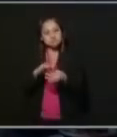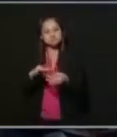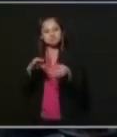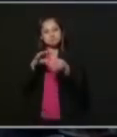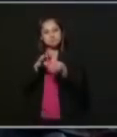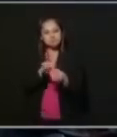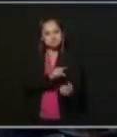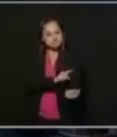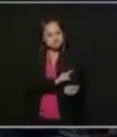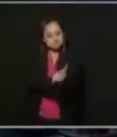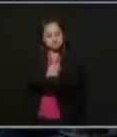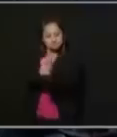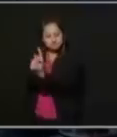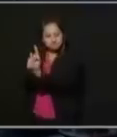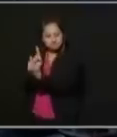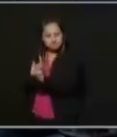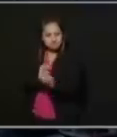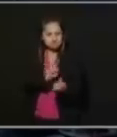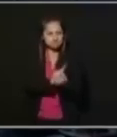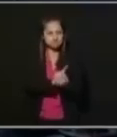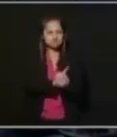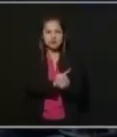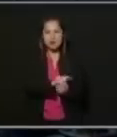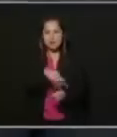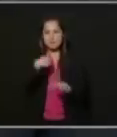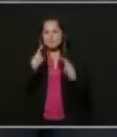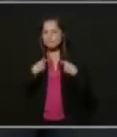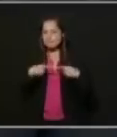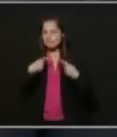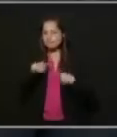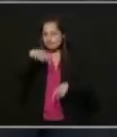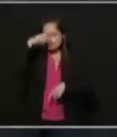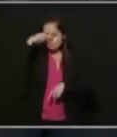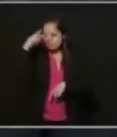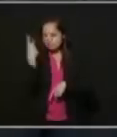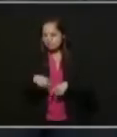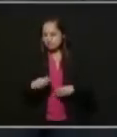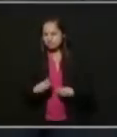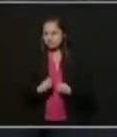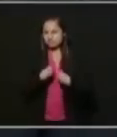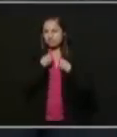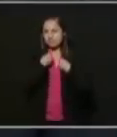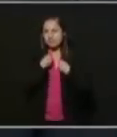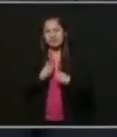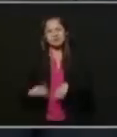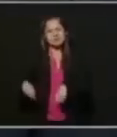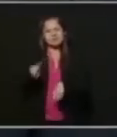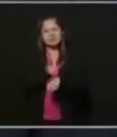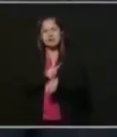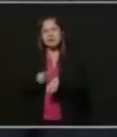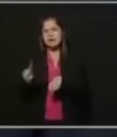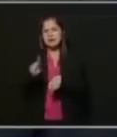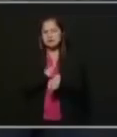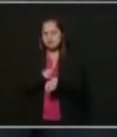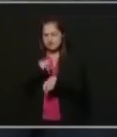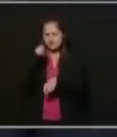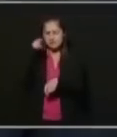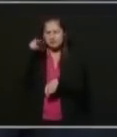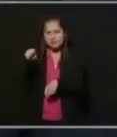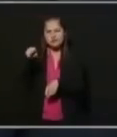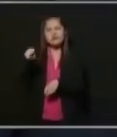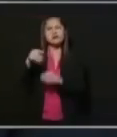los mexicanos, con las familias, todos los días aquí en Palacio. Voy a